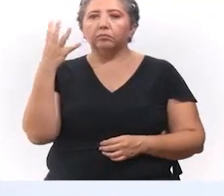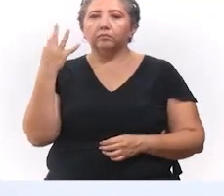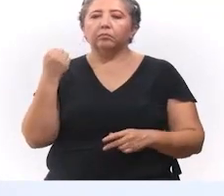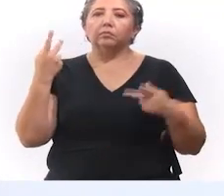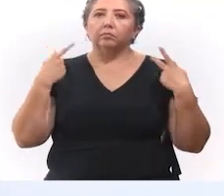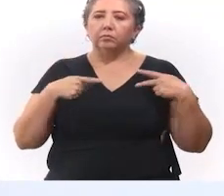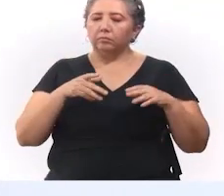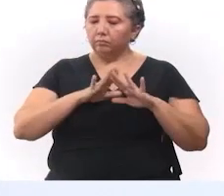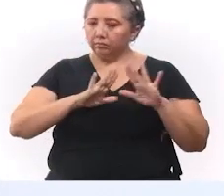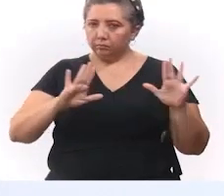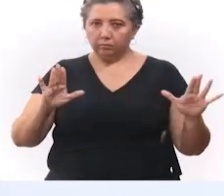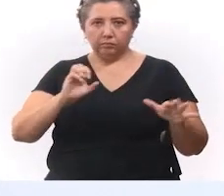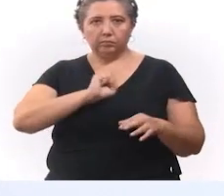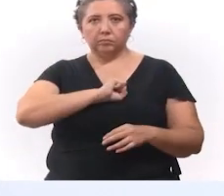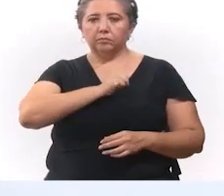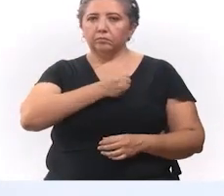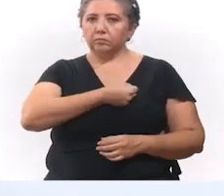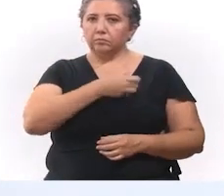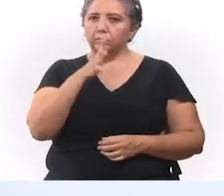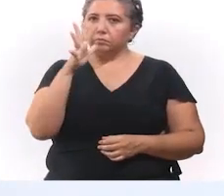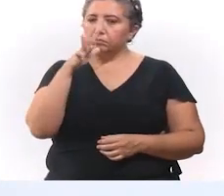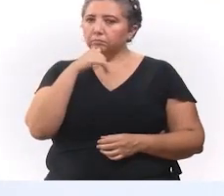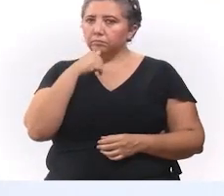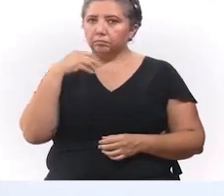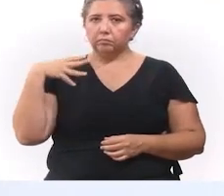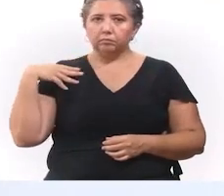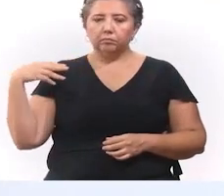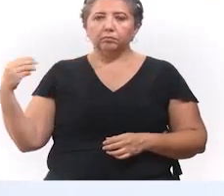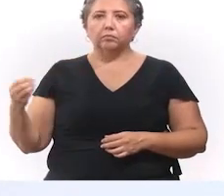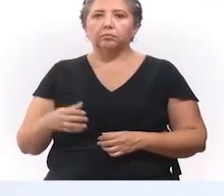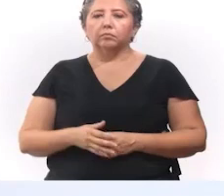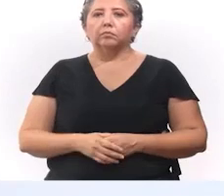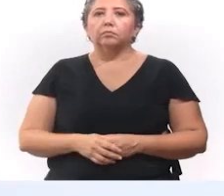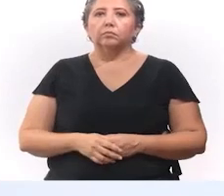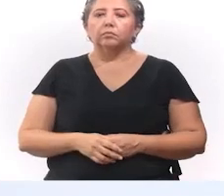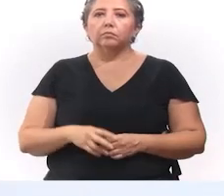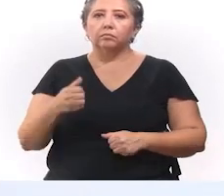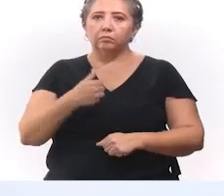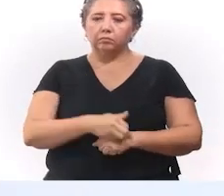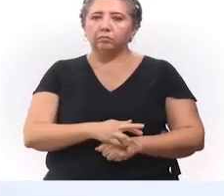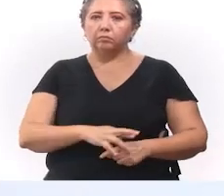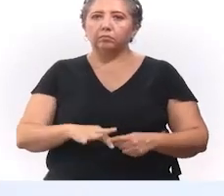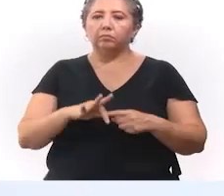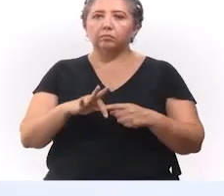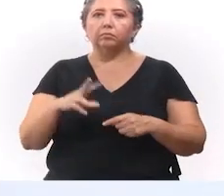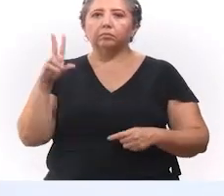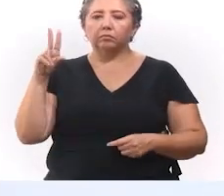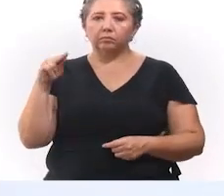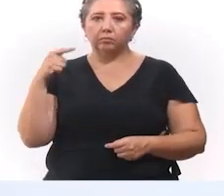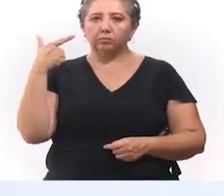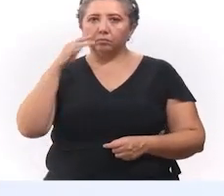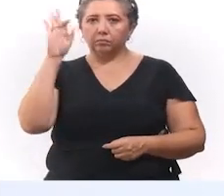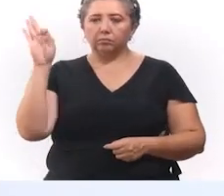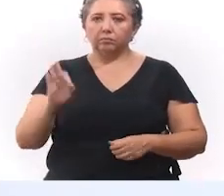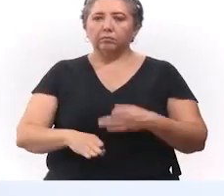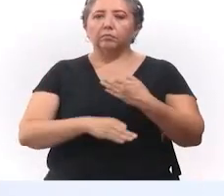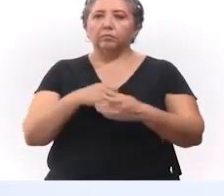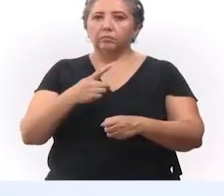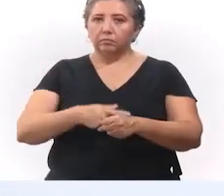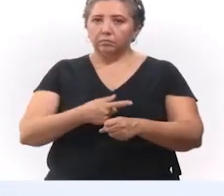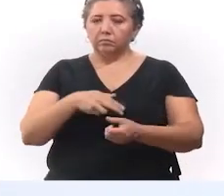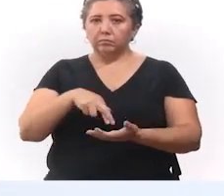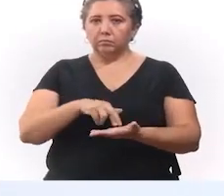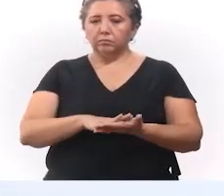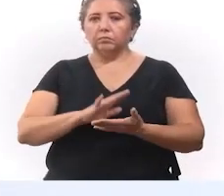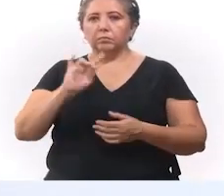60.569 pacientes ya se recuperaron, no presentan síntomas ni pueden contagiar. Esta cifra representa el 87% del total